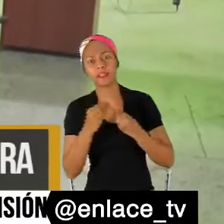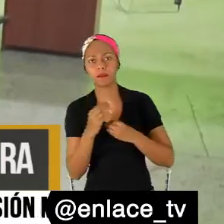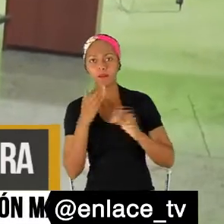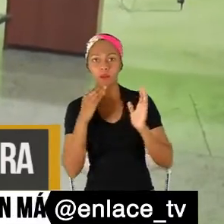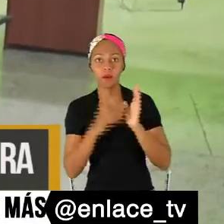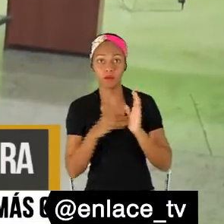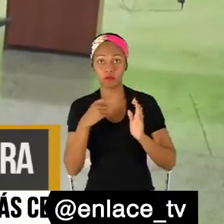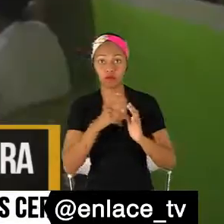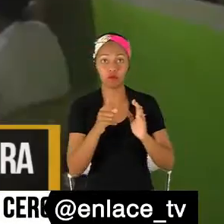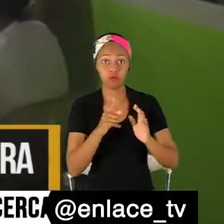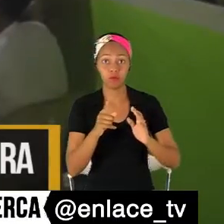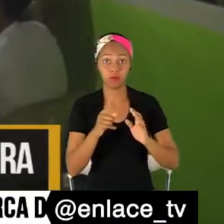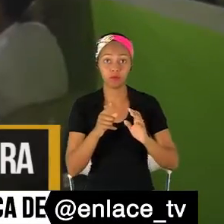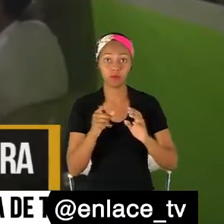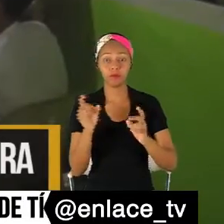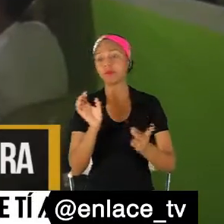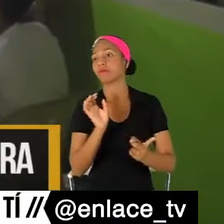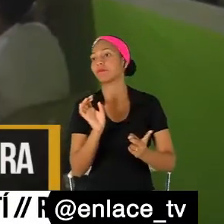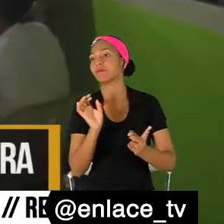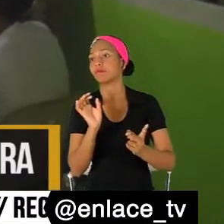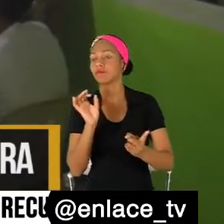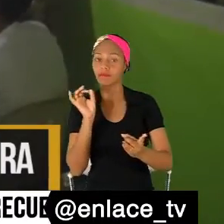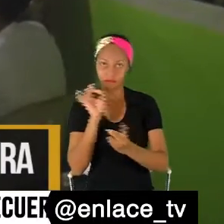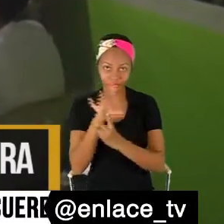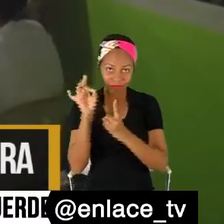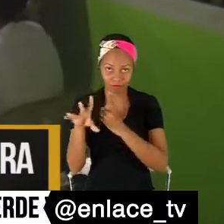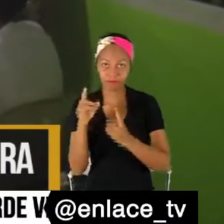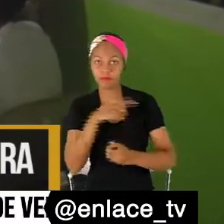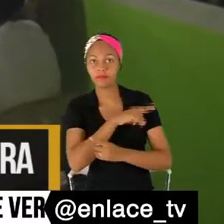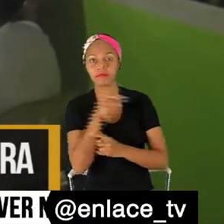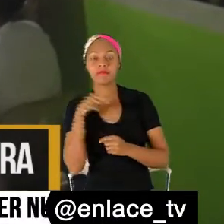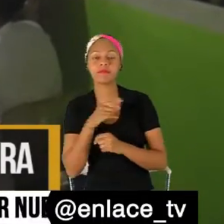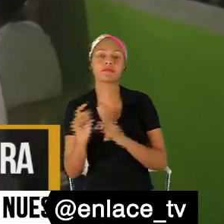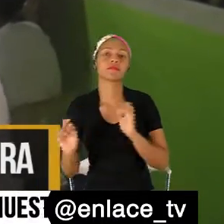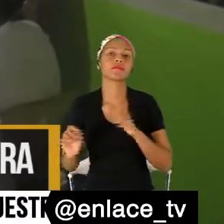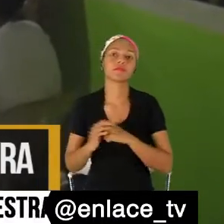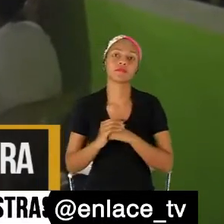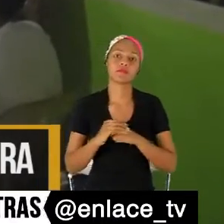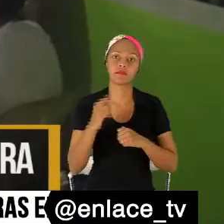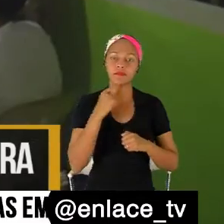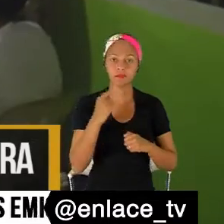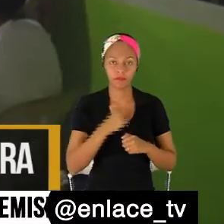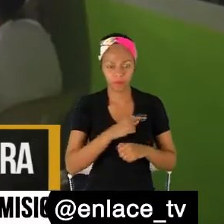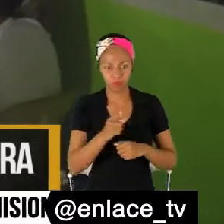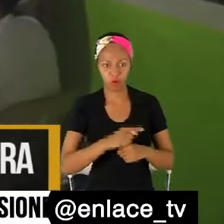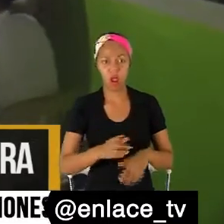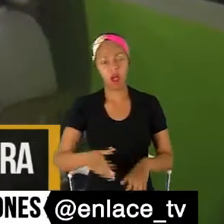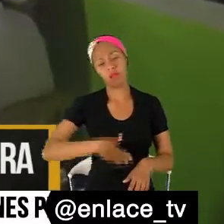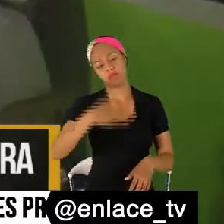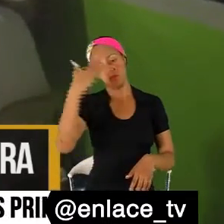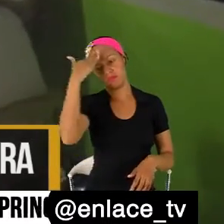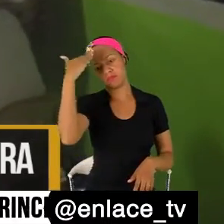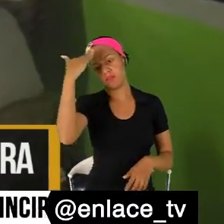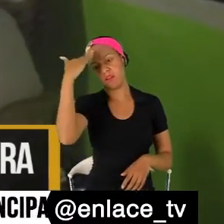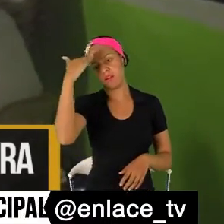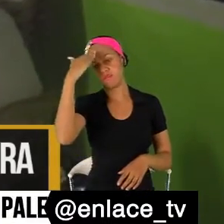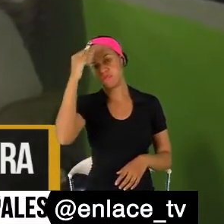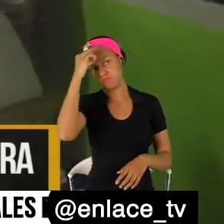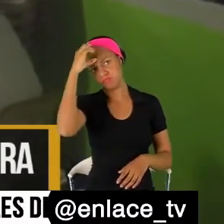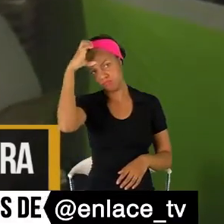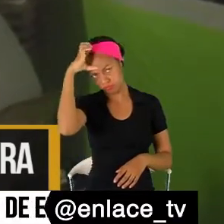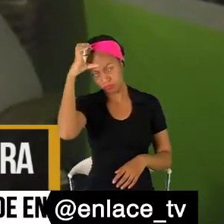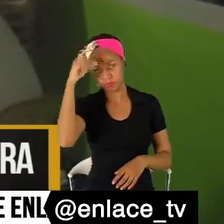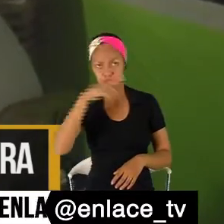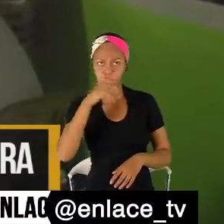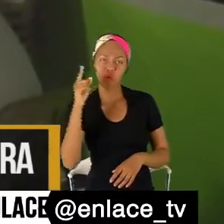del corregimiento de Llanito no tienen el conocimiento y no tienen la información de lo que se hace respecto